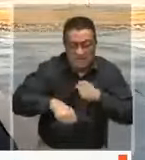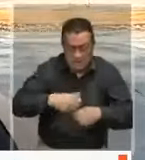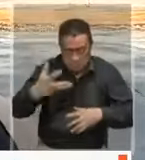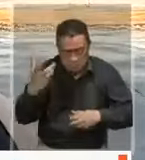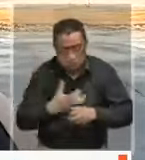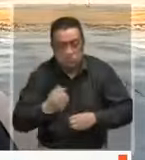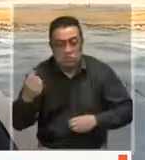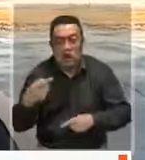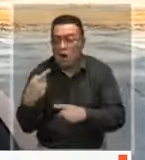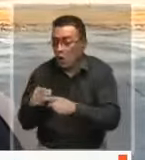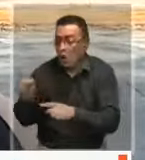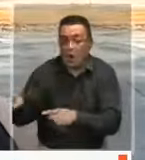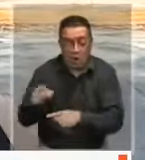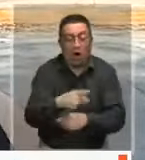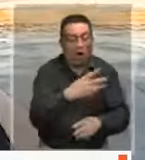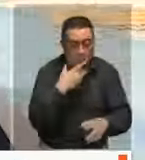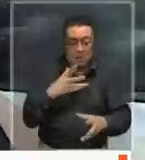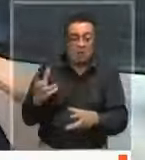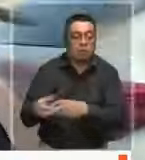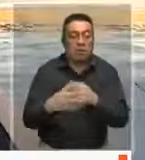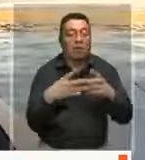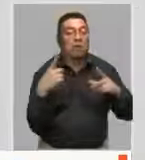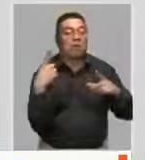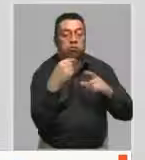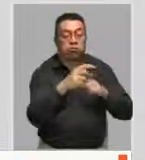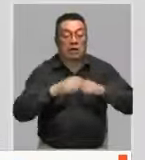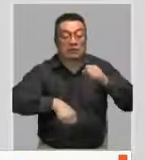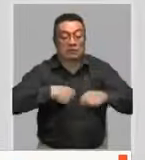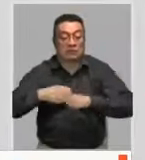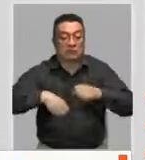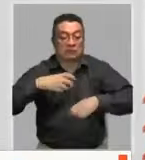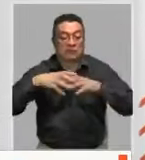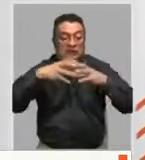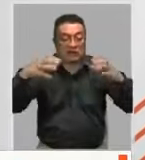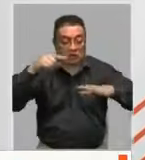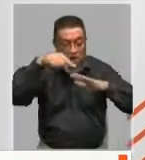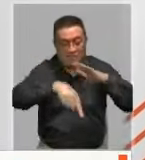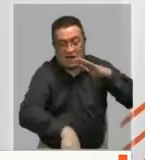de los otros chicos que habían asaltado y se fueron cerro abajo.